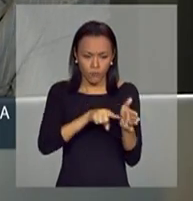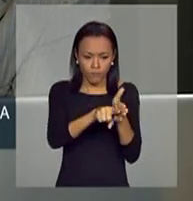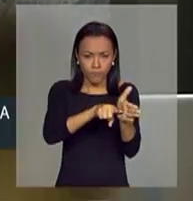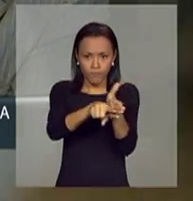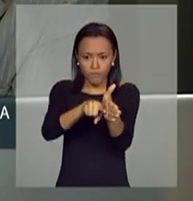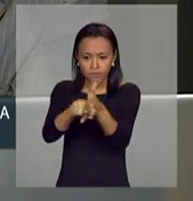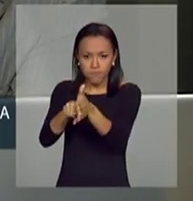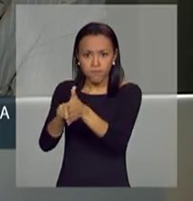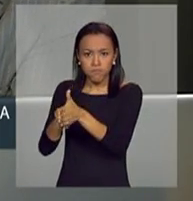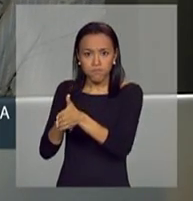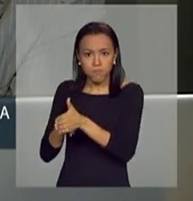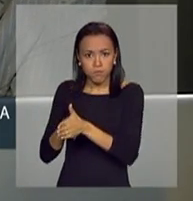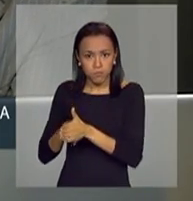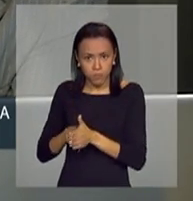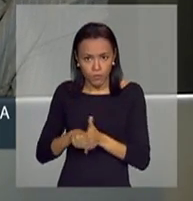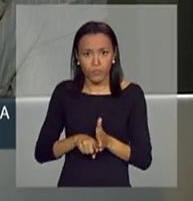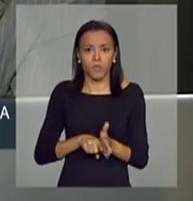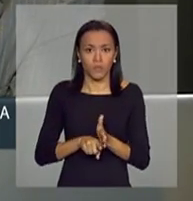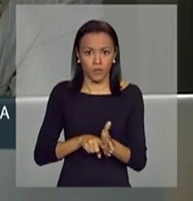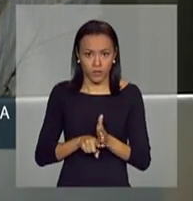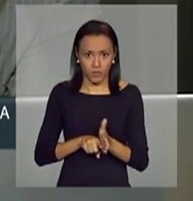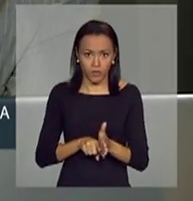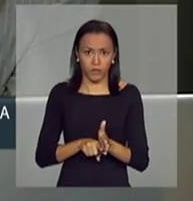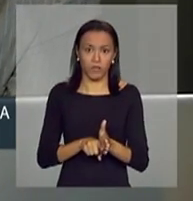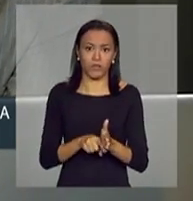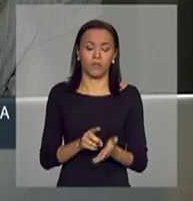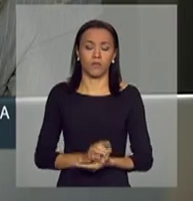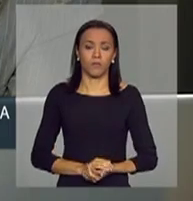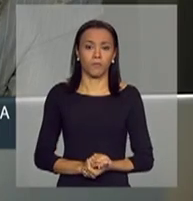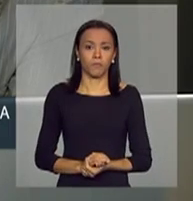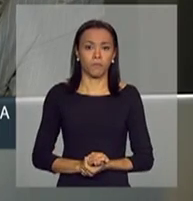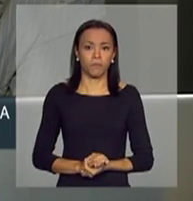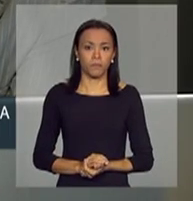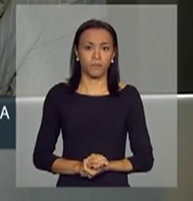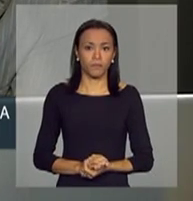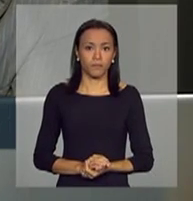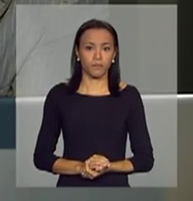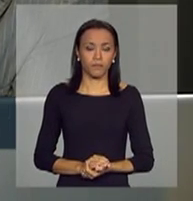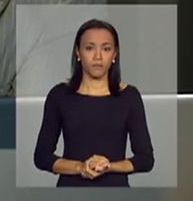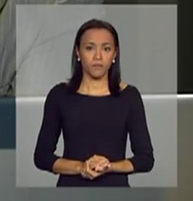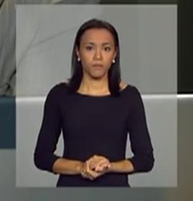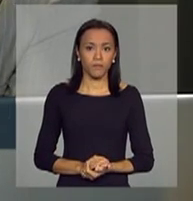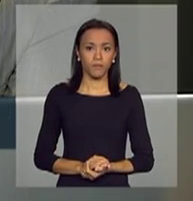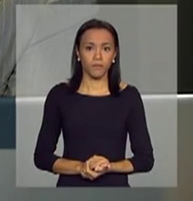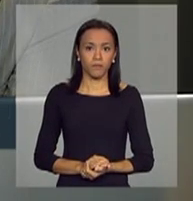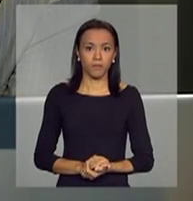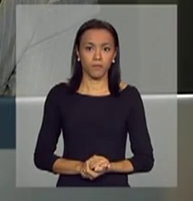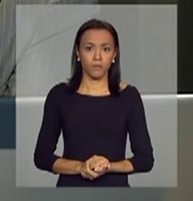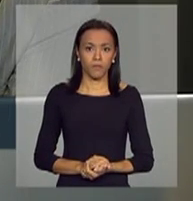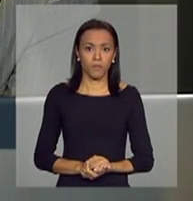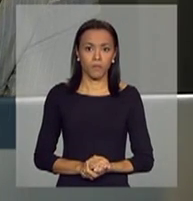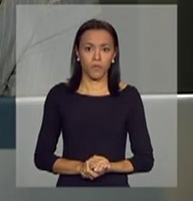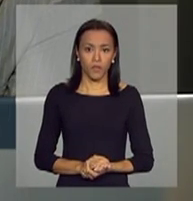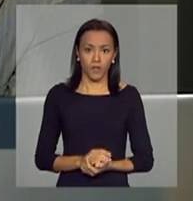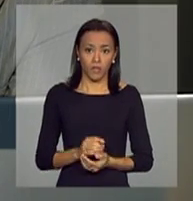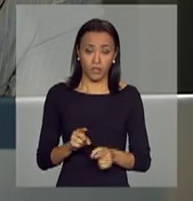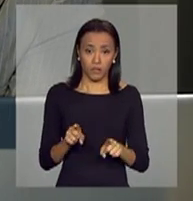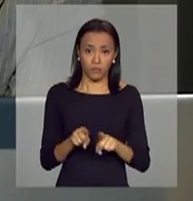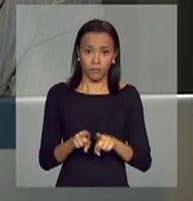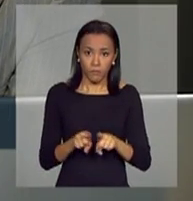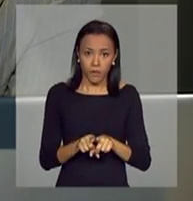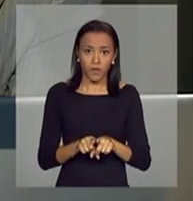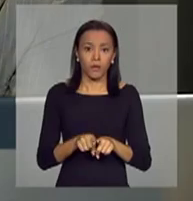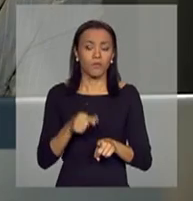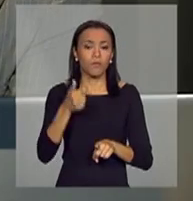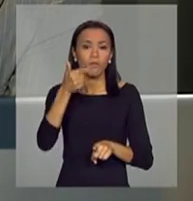Kell sobre los campesinos, sobre los pueblos indígenas. Y lo que esto demuestra además, y